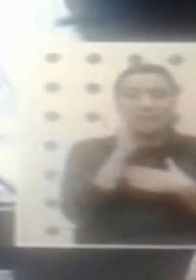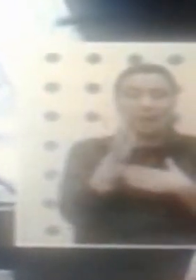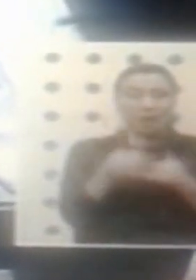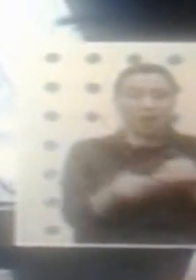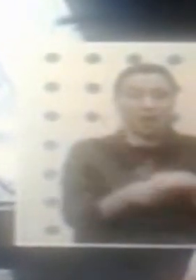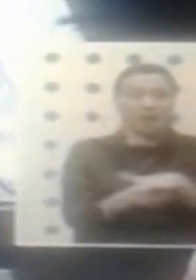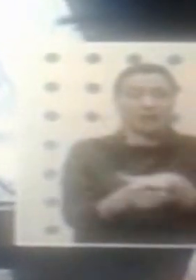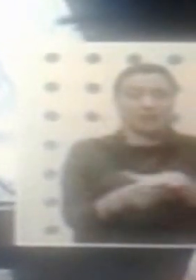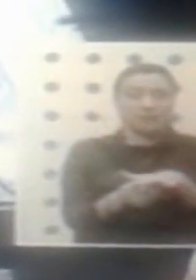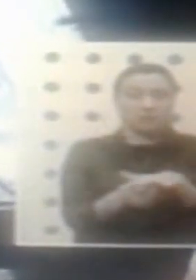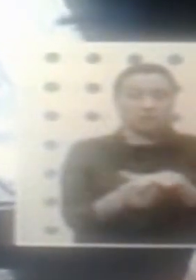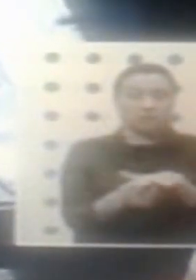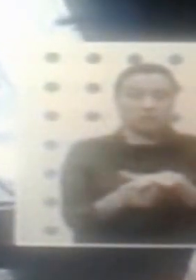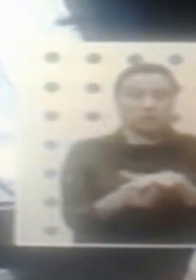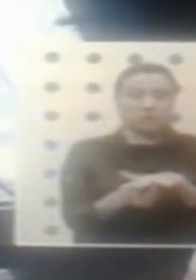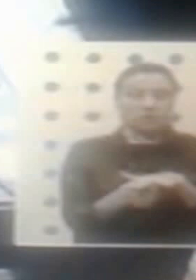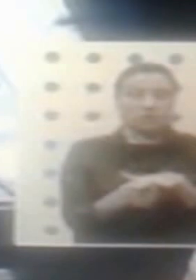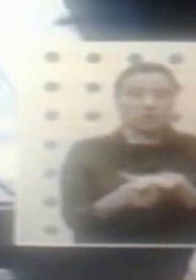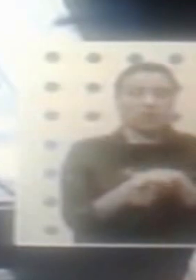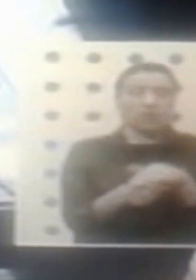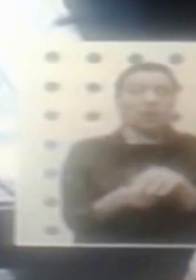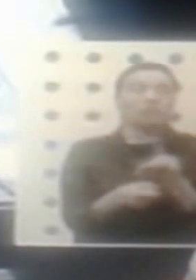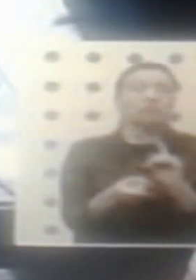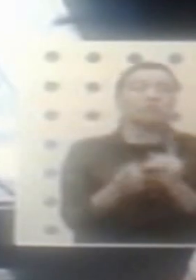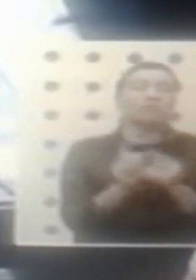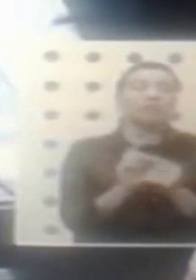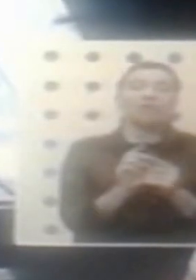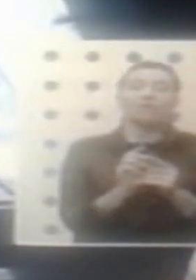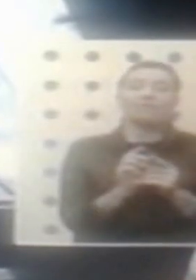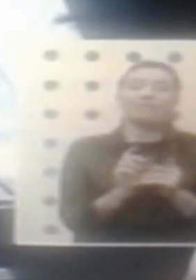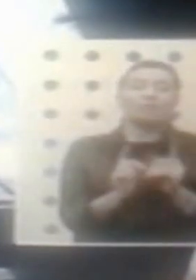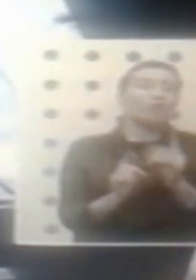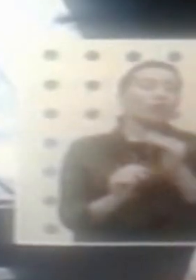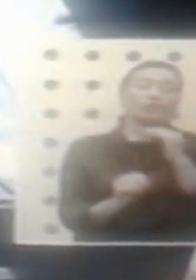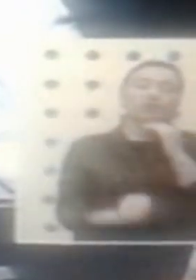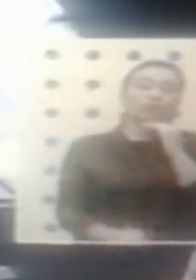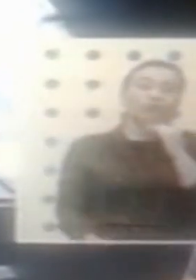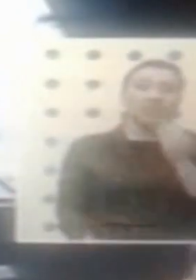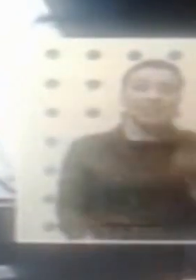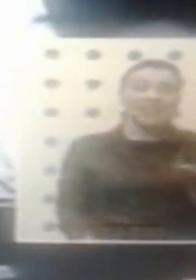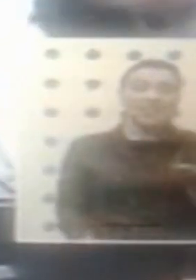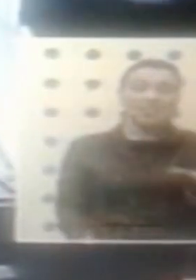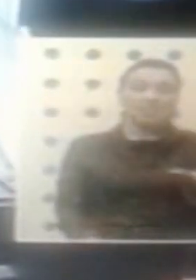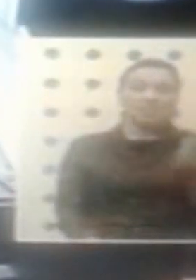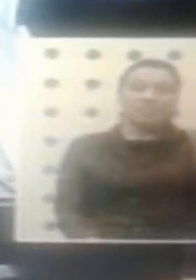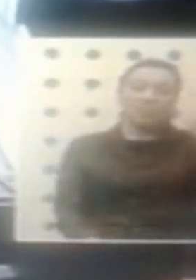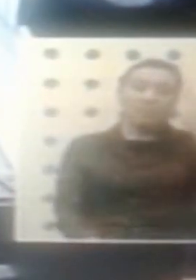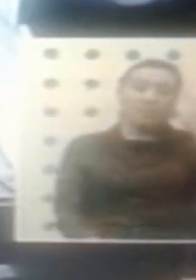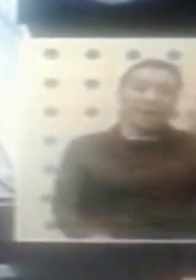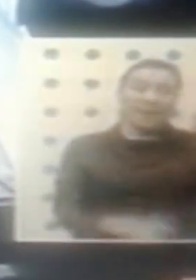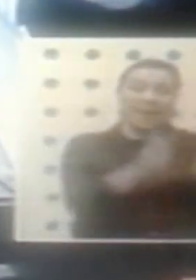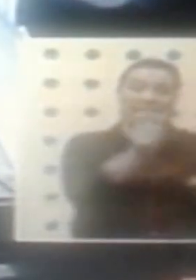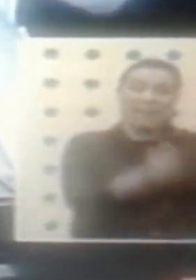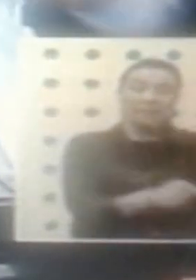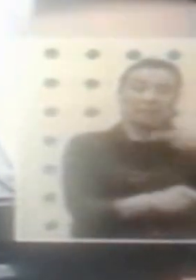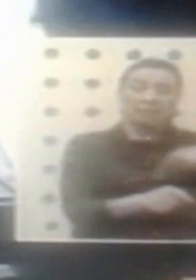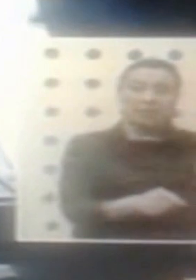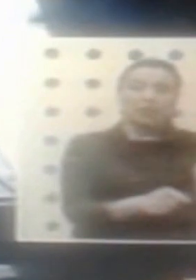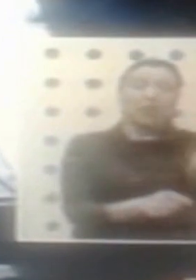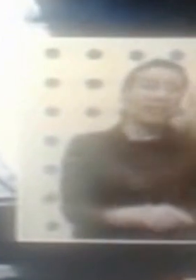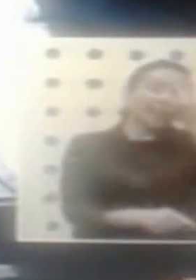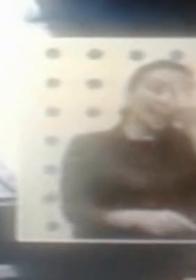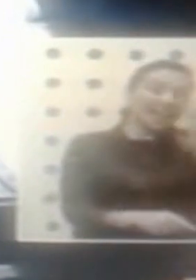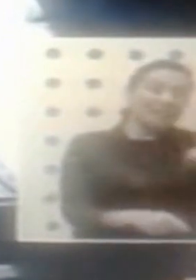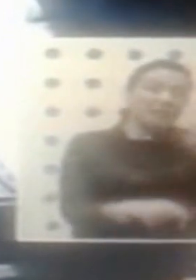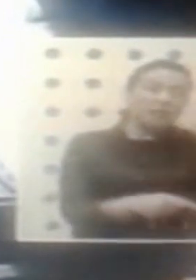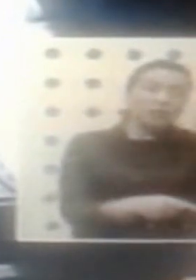mejorar esta situación, lo que ha resultado del todo insuficiente para que a estas personas se les sea